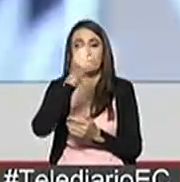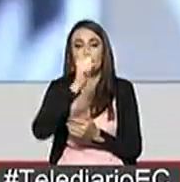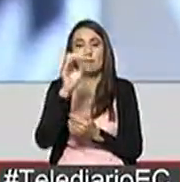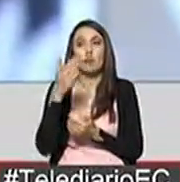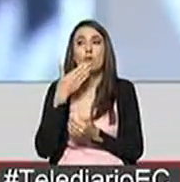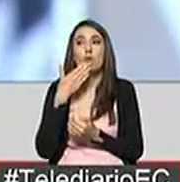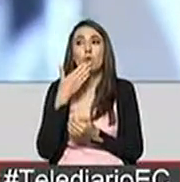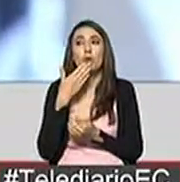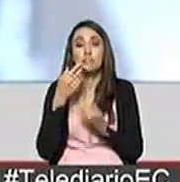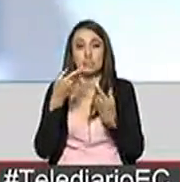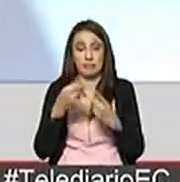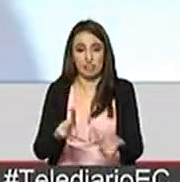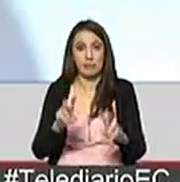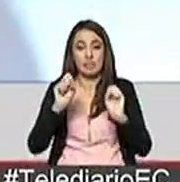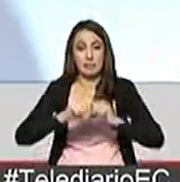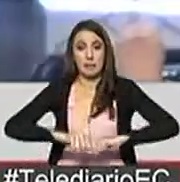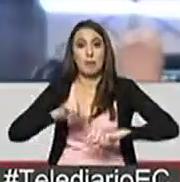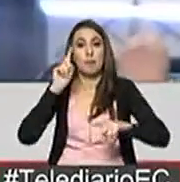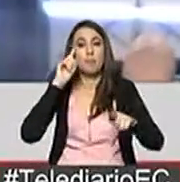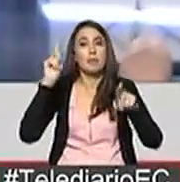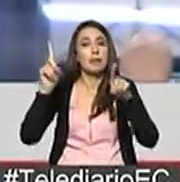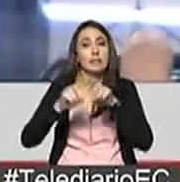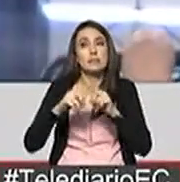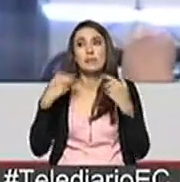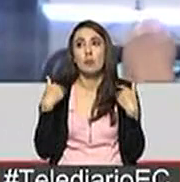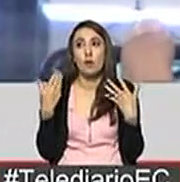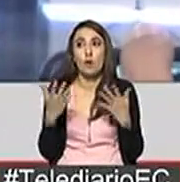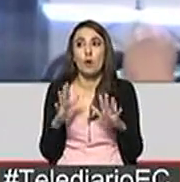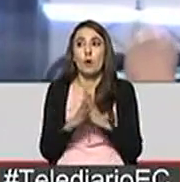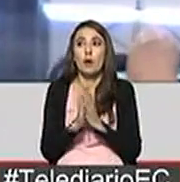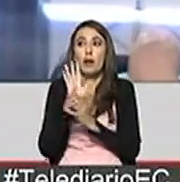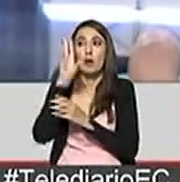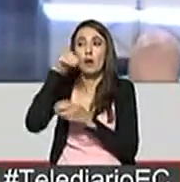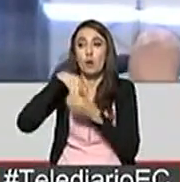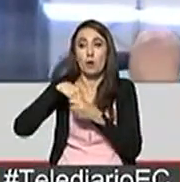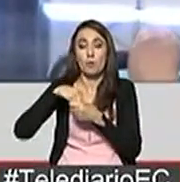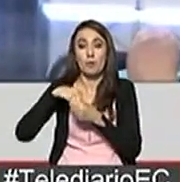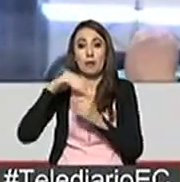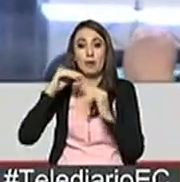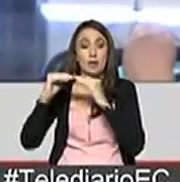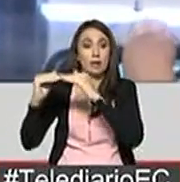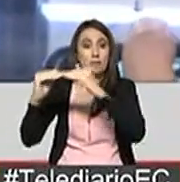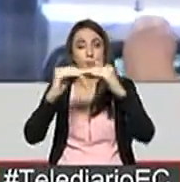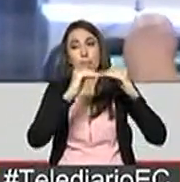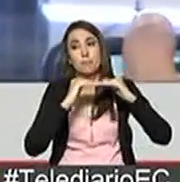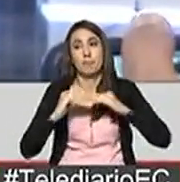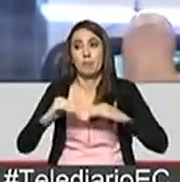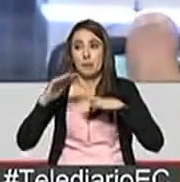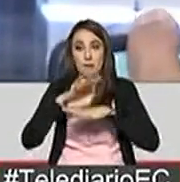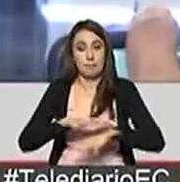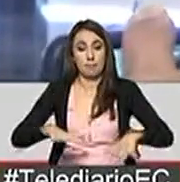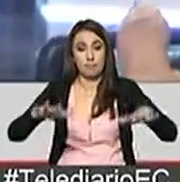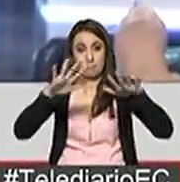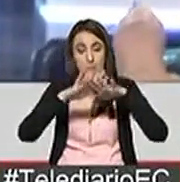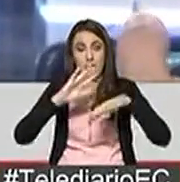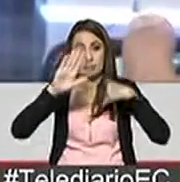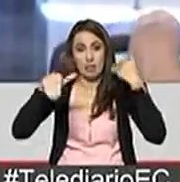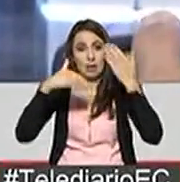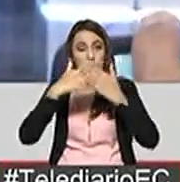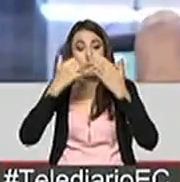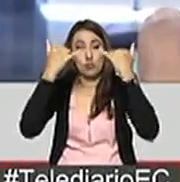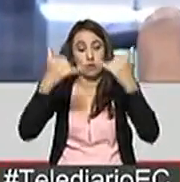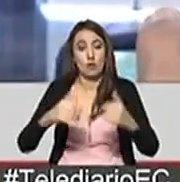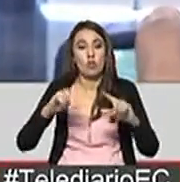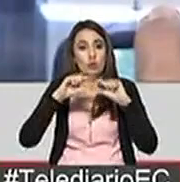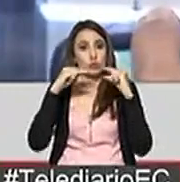Ecuador, mostró sus reparos a esta enmienda. Que el tocar la fórmula de equidad va a afectar a la asignación